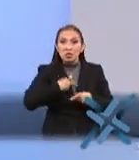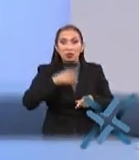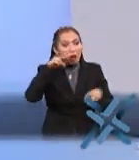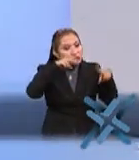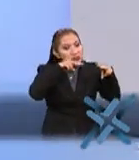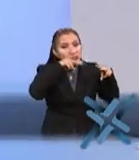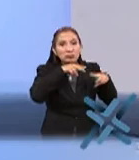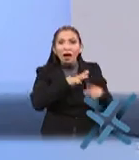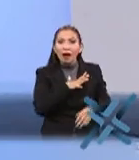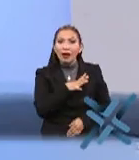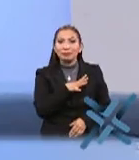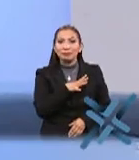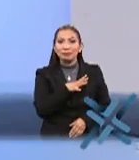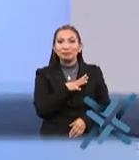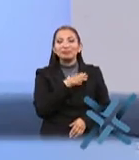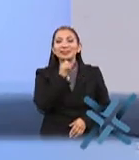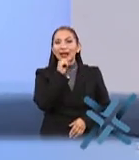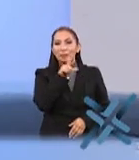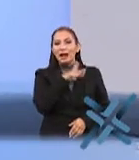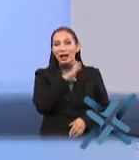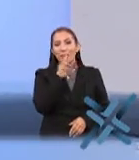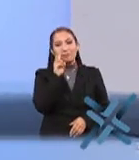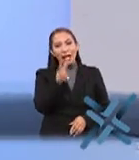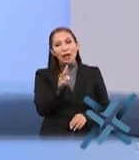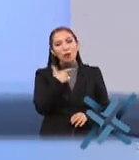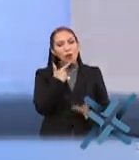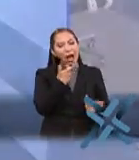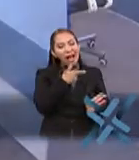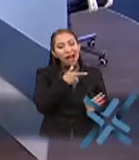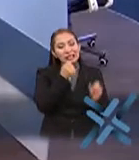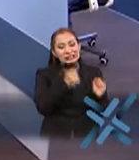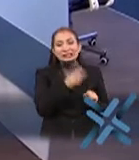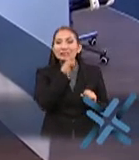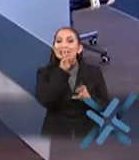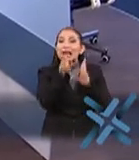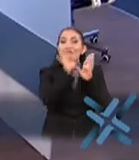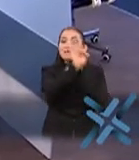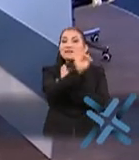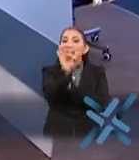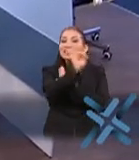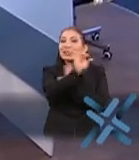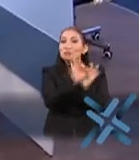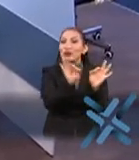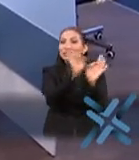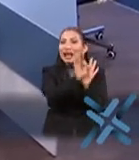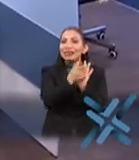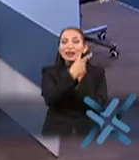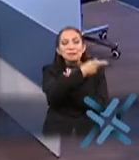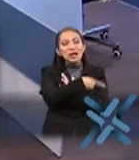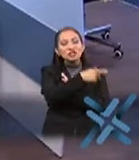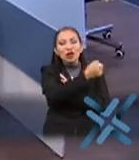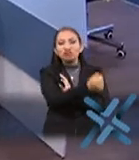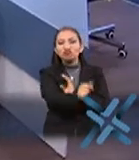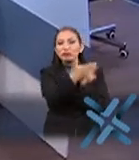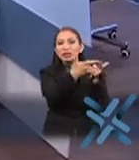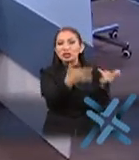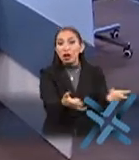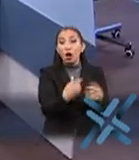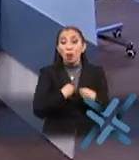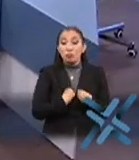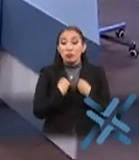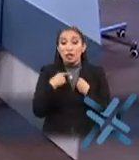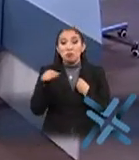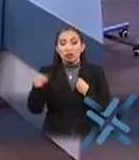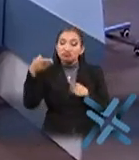ha dado también pie a realizar reportajes sobre estas fechas cívicas y sobre personajes vivos que